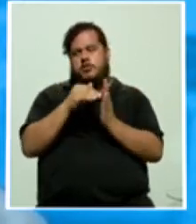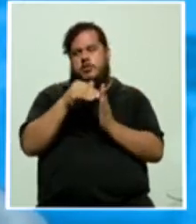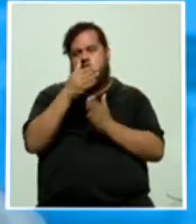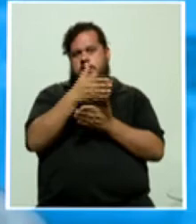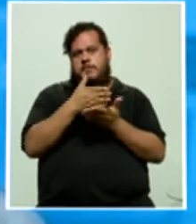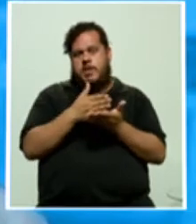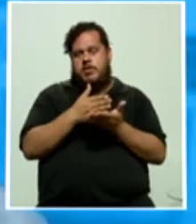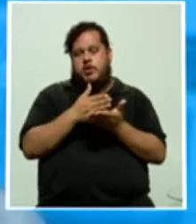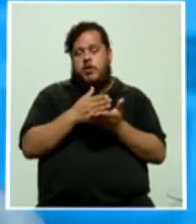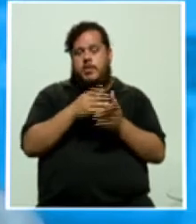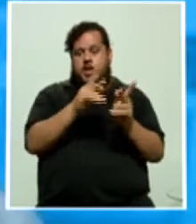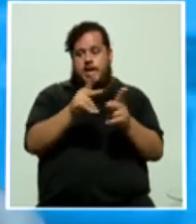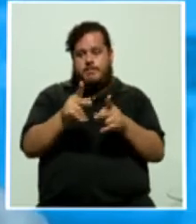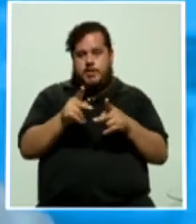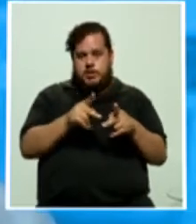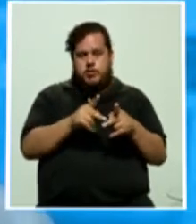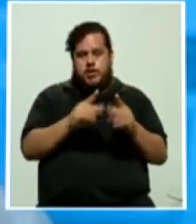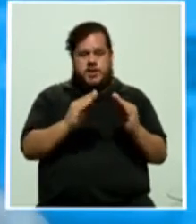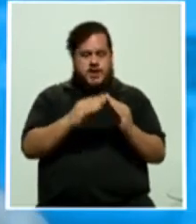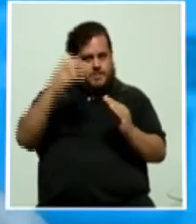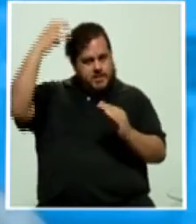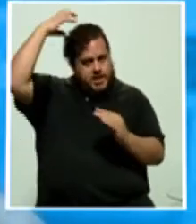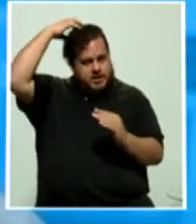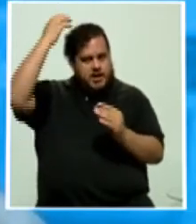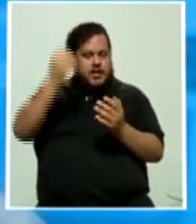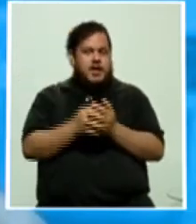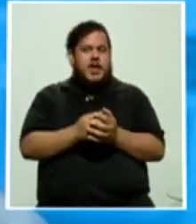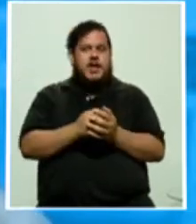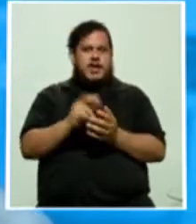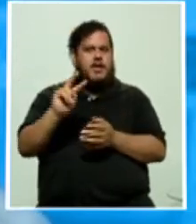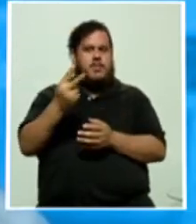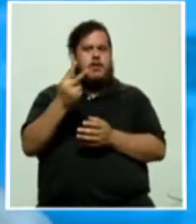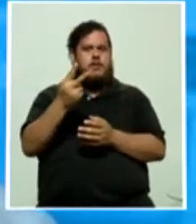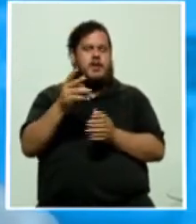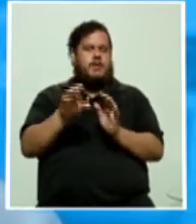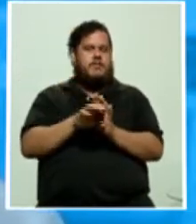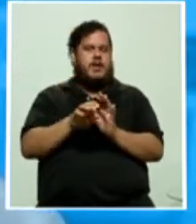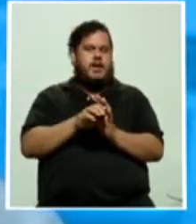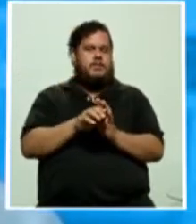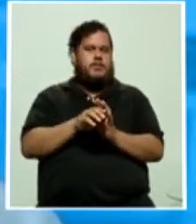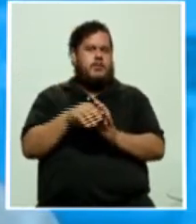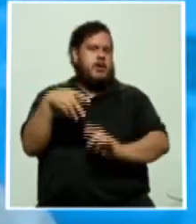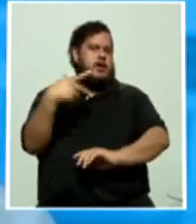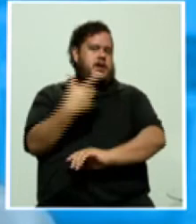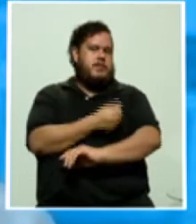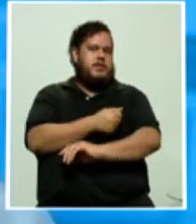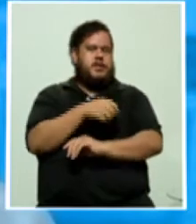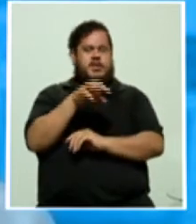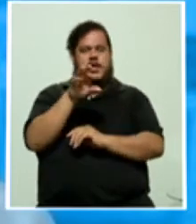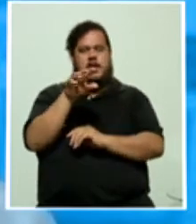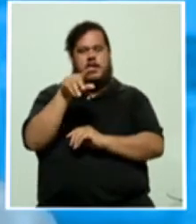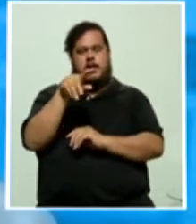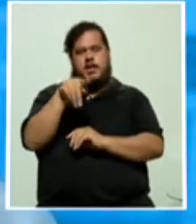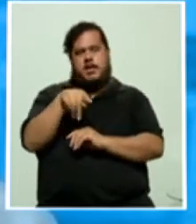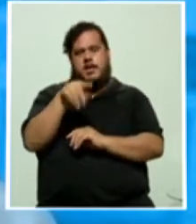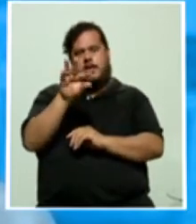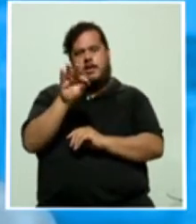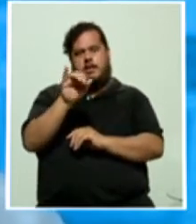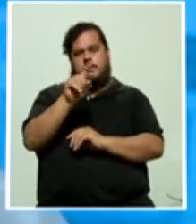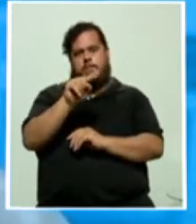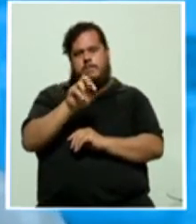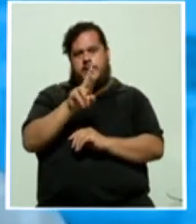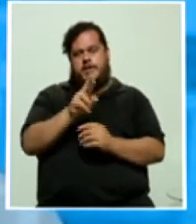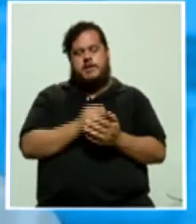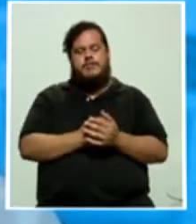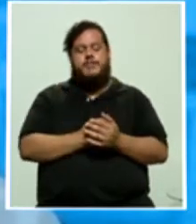de habitantes, y en dosis dobles, como es en el caso de la vacuna de Pfizer. Y por otro